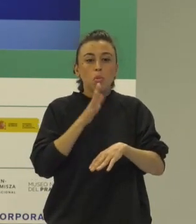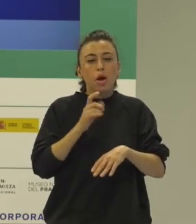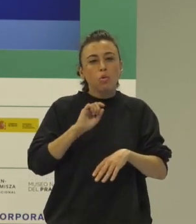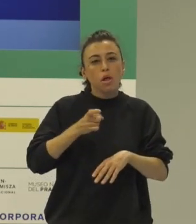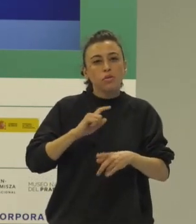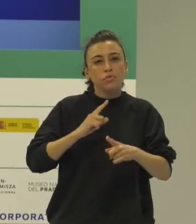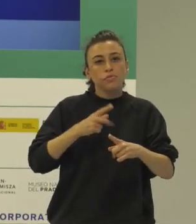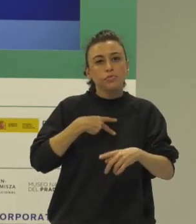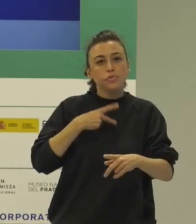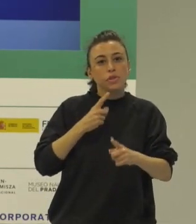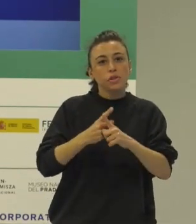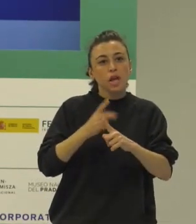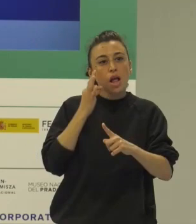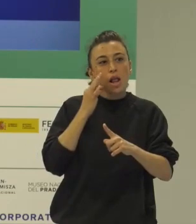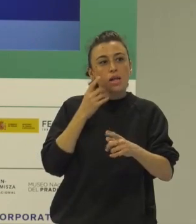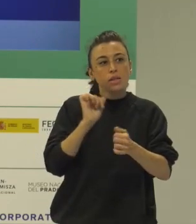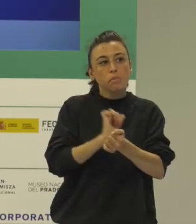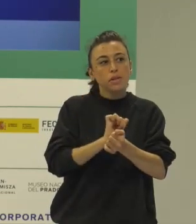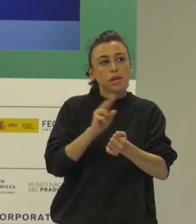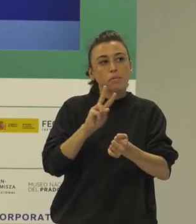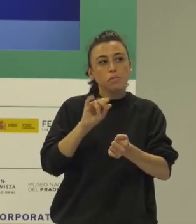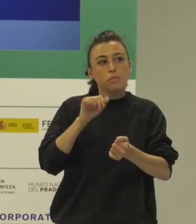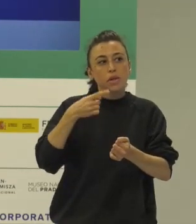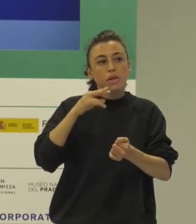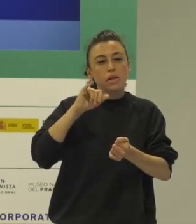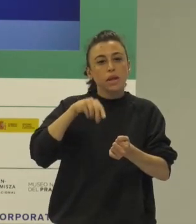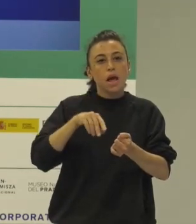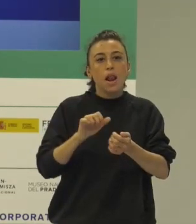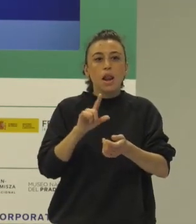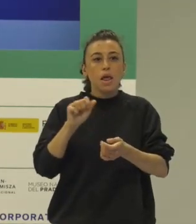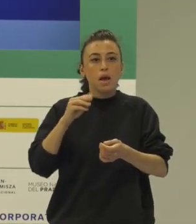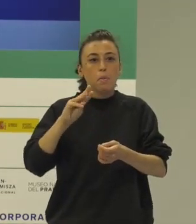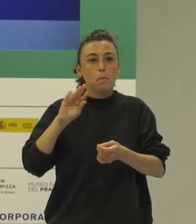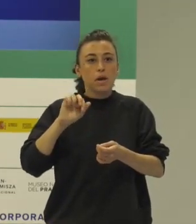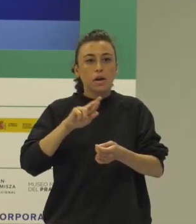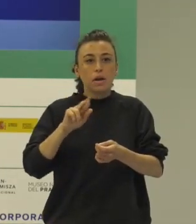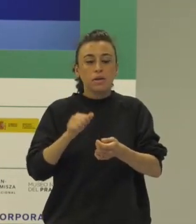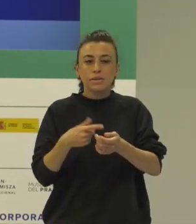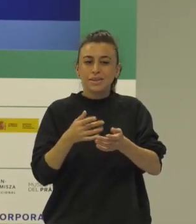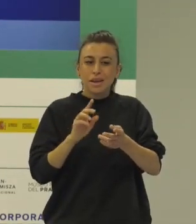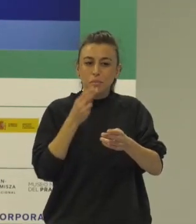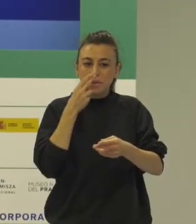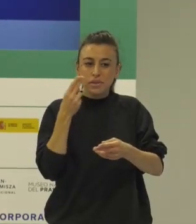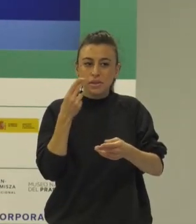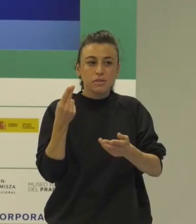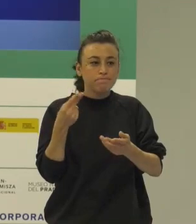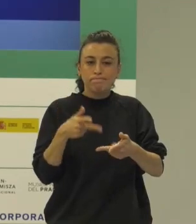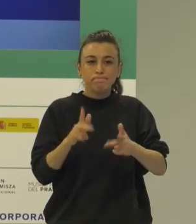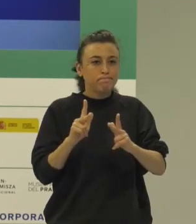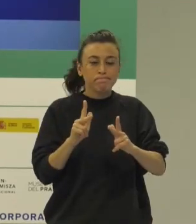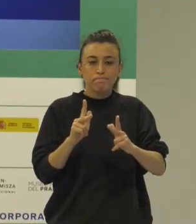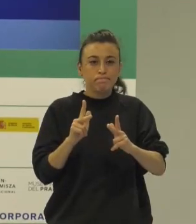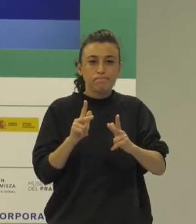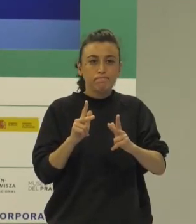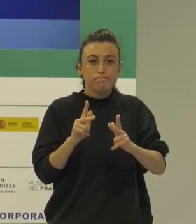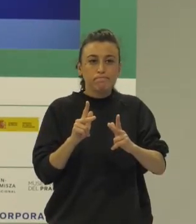está presa, que se llama Virginia La Parra, que ya no se les permiten visitas, que no se les está permitiendo que tengan